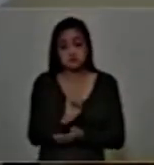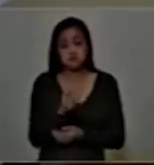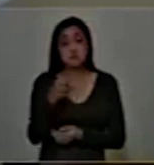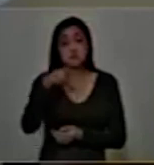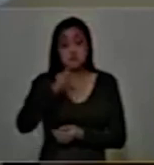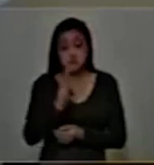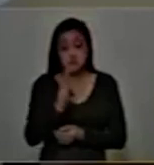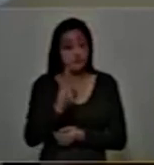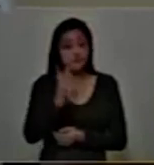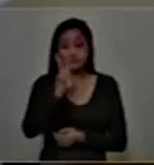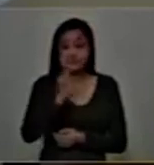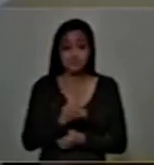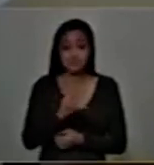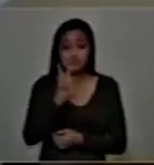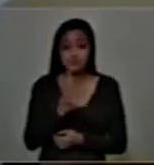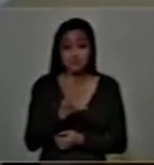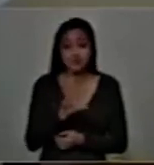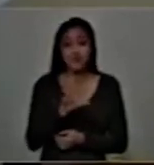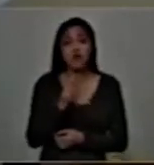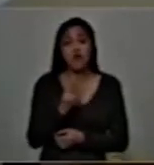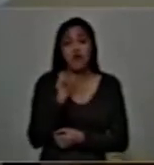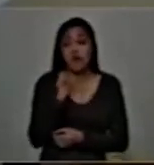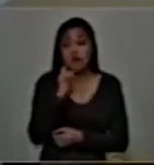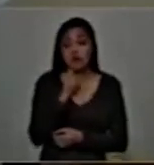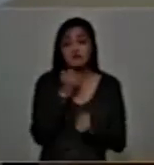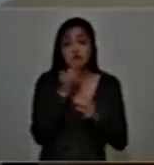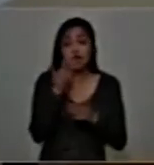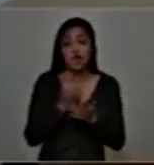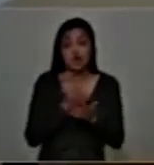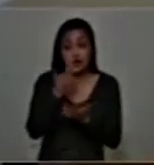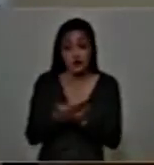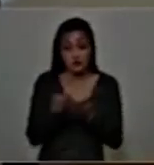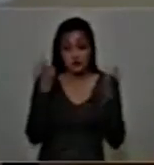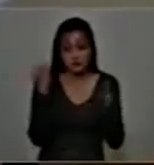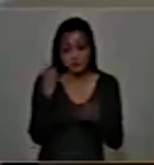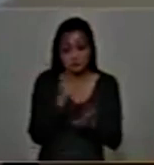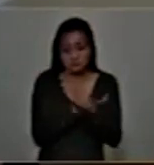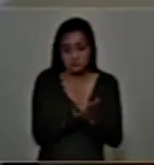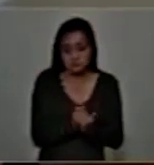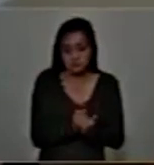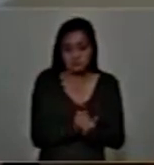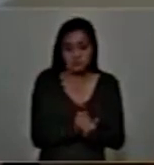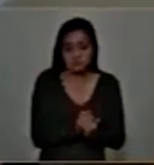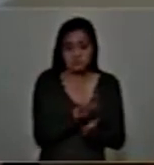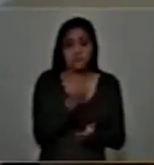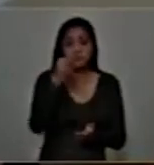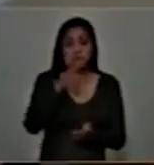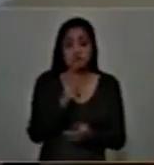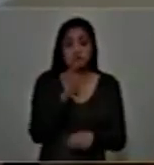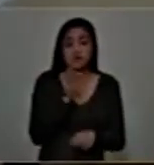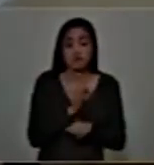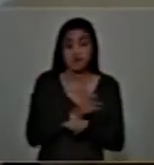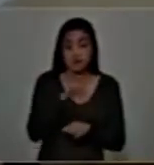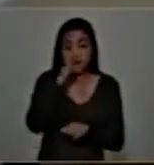estar pendientes de los familiares que están